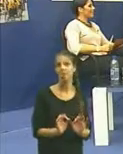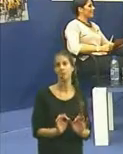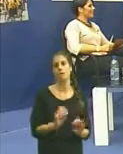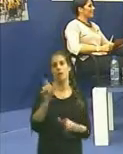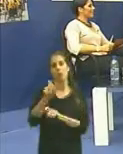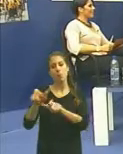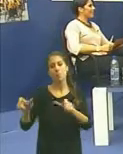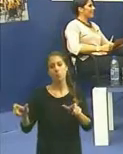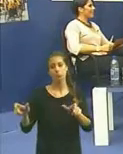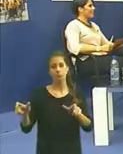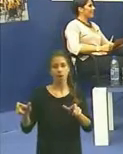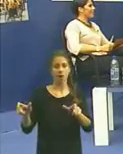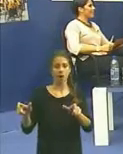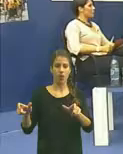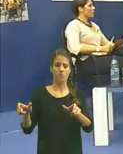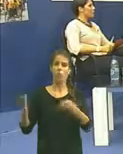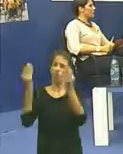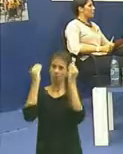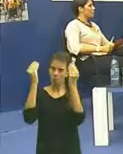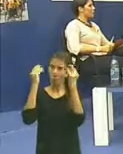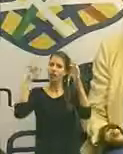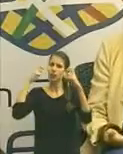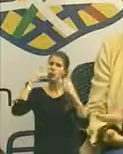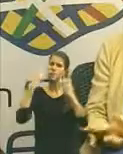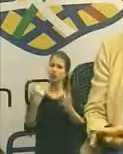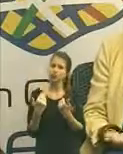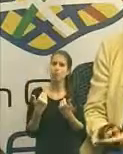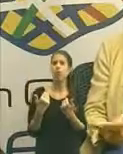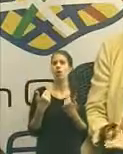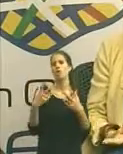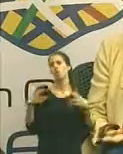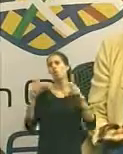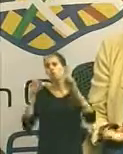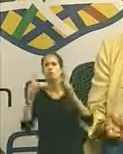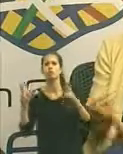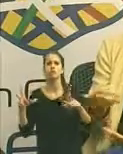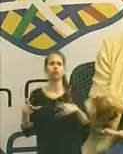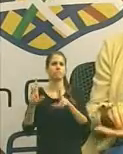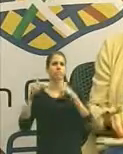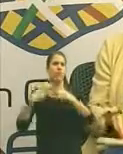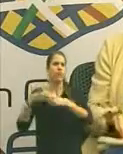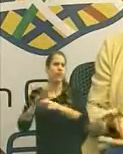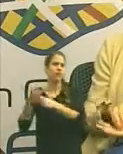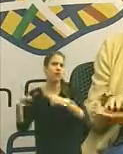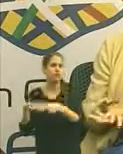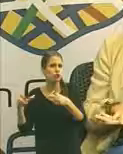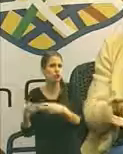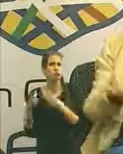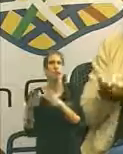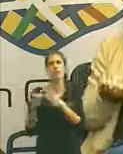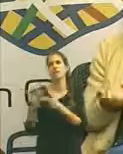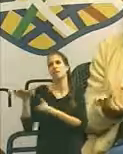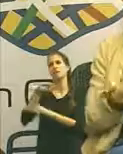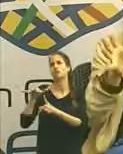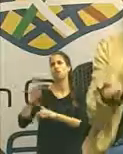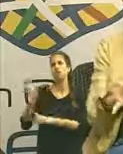más personas formadas en el ámbito de la salud, de la educación o del ámbito social, que están trabajando en otros